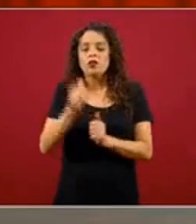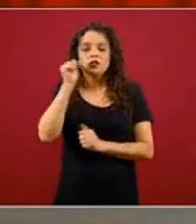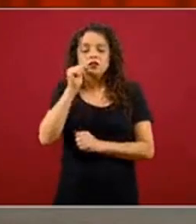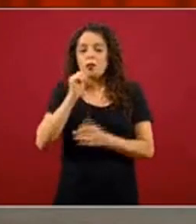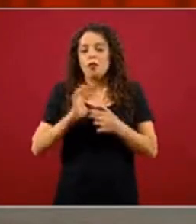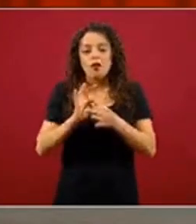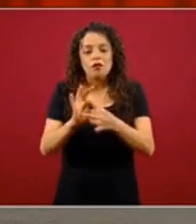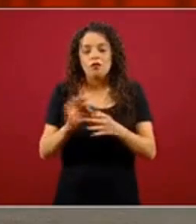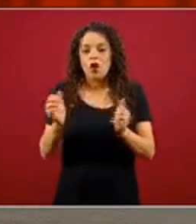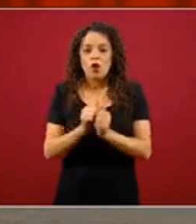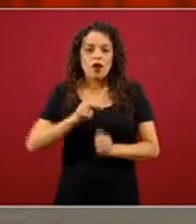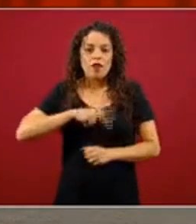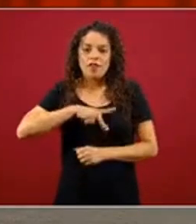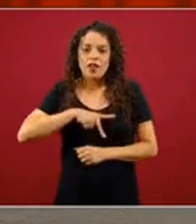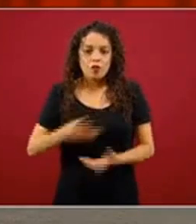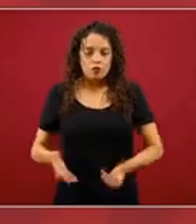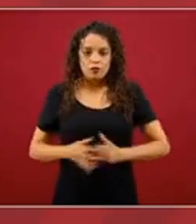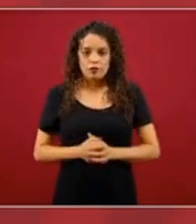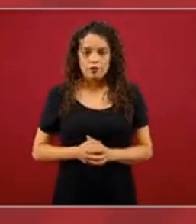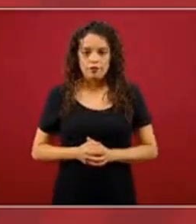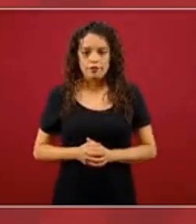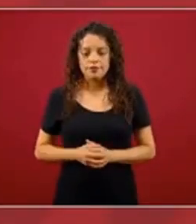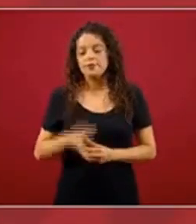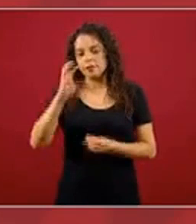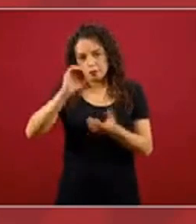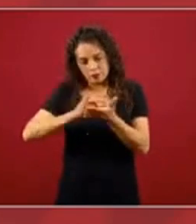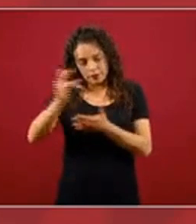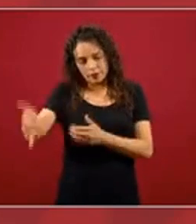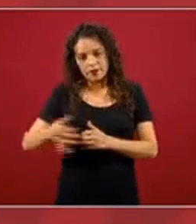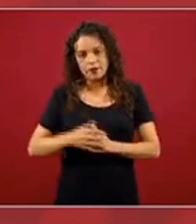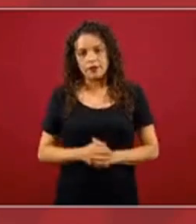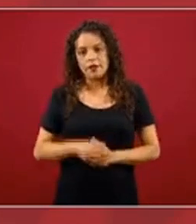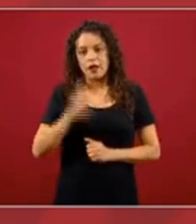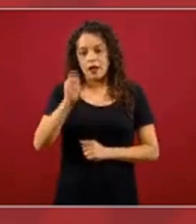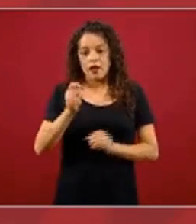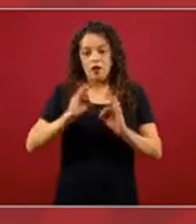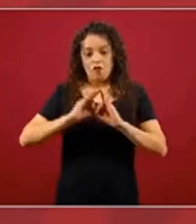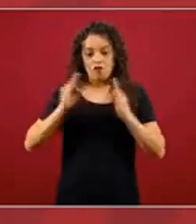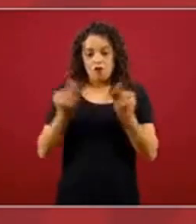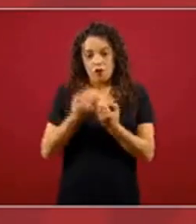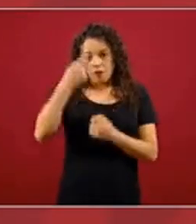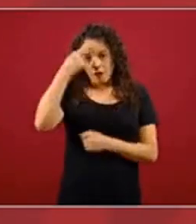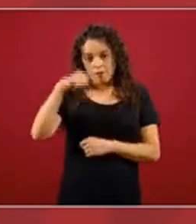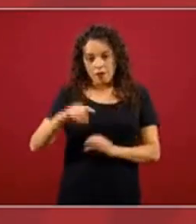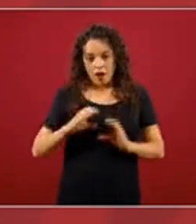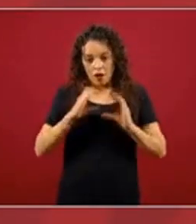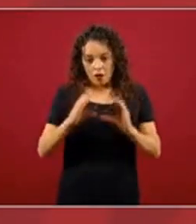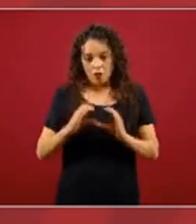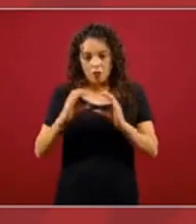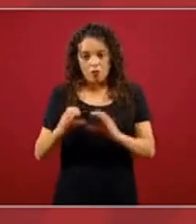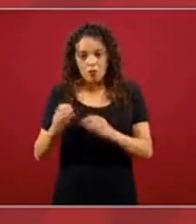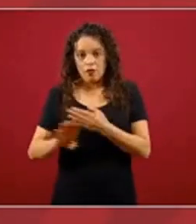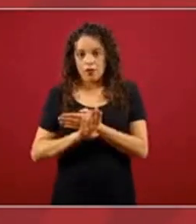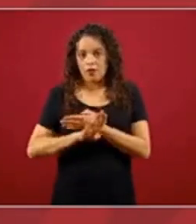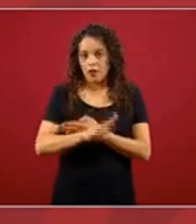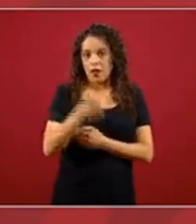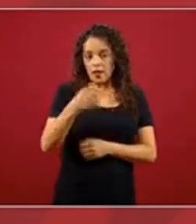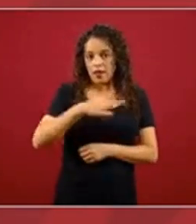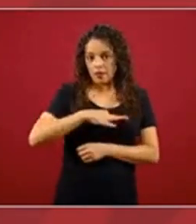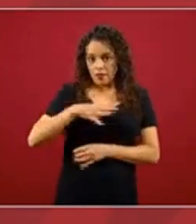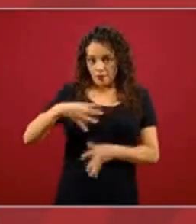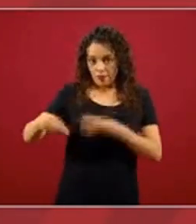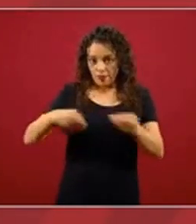Gracias. Fundamentalmente las medidas de prevención de esta epidemia